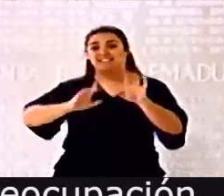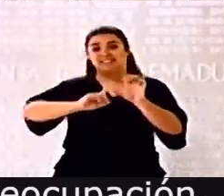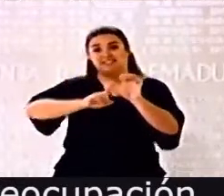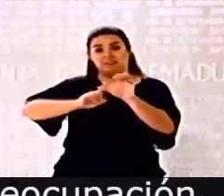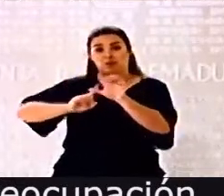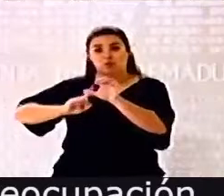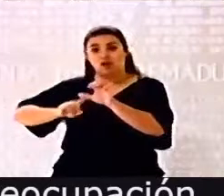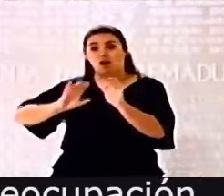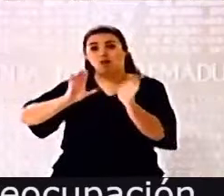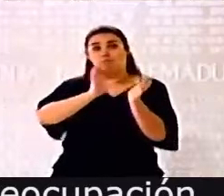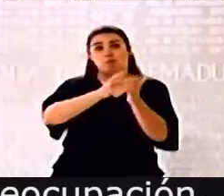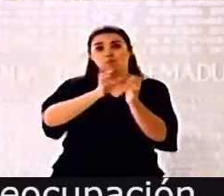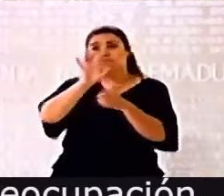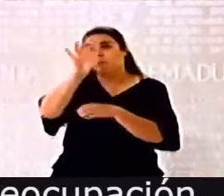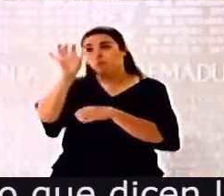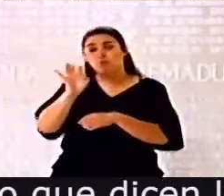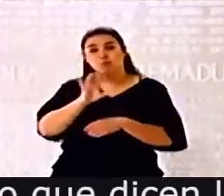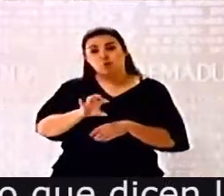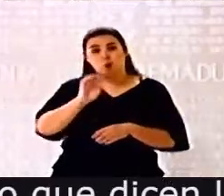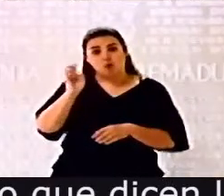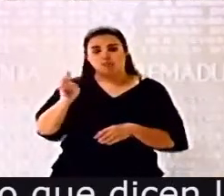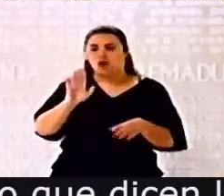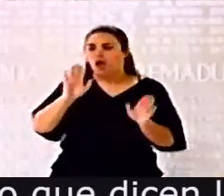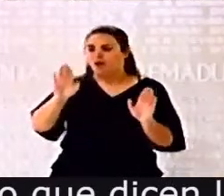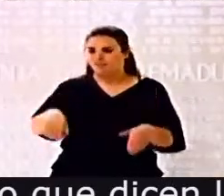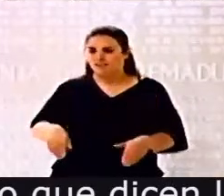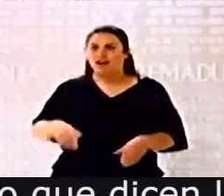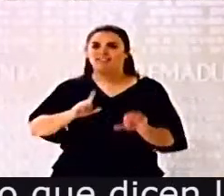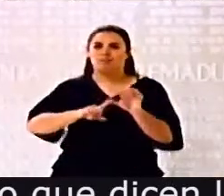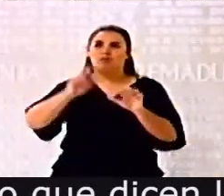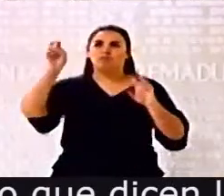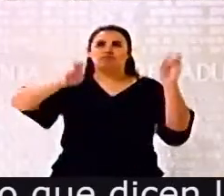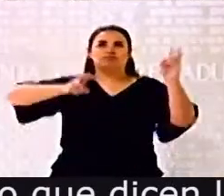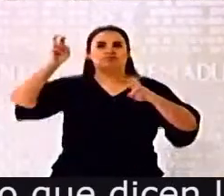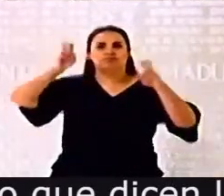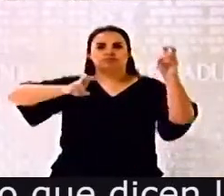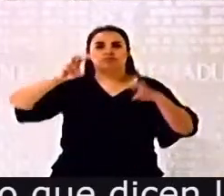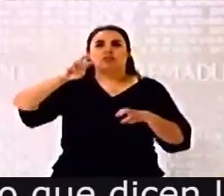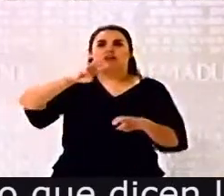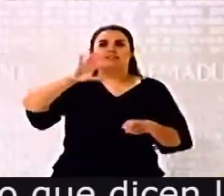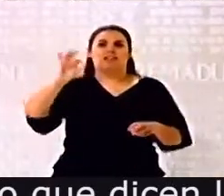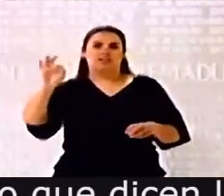en otras comunidades autónomas y finalmente vienen a Extremadura entre